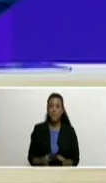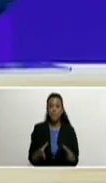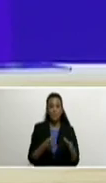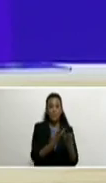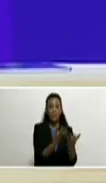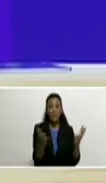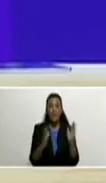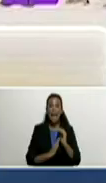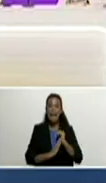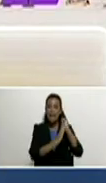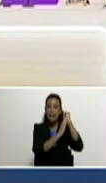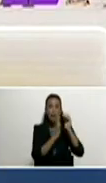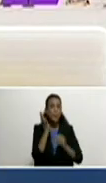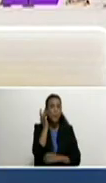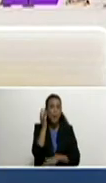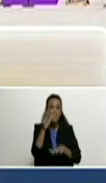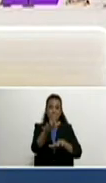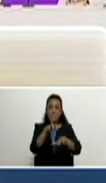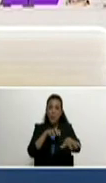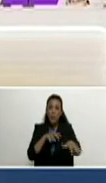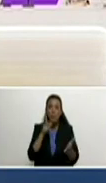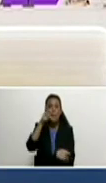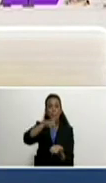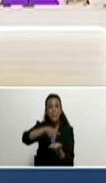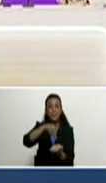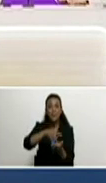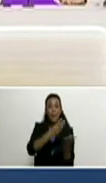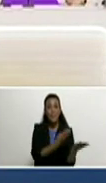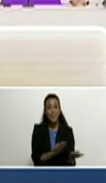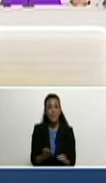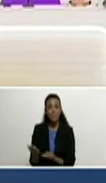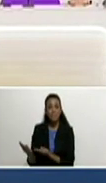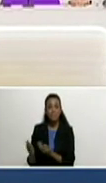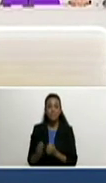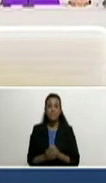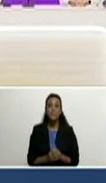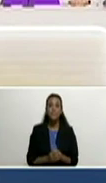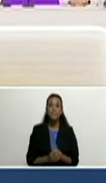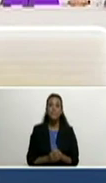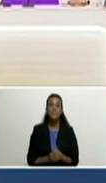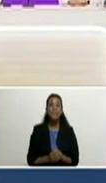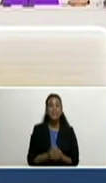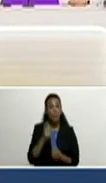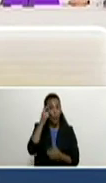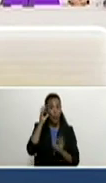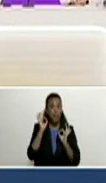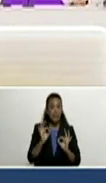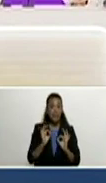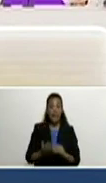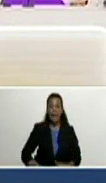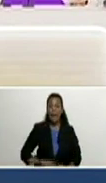compañeras, lideresas que están presentes, llegó el día.